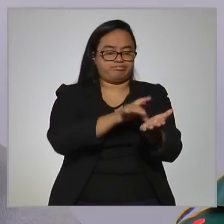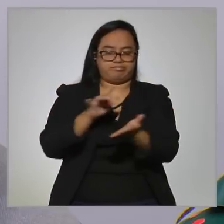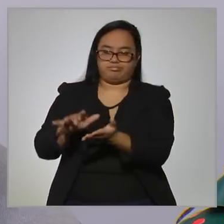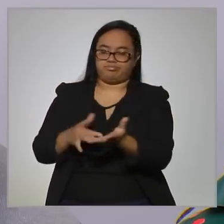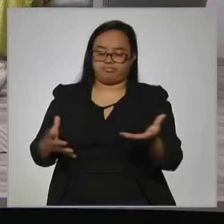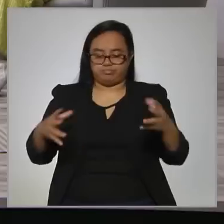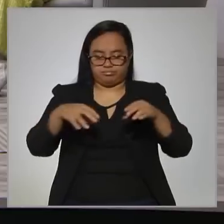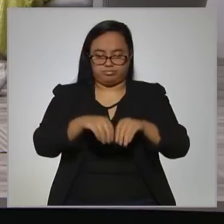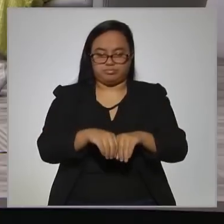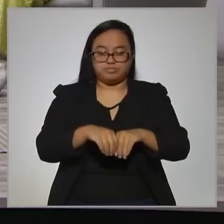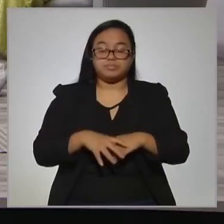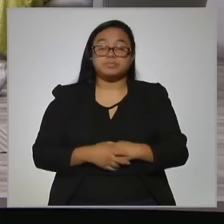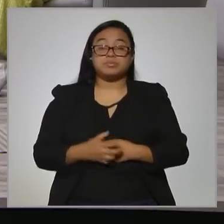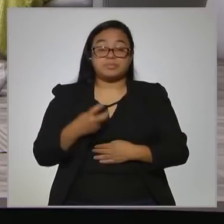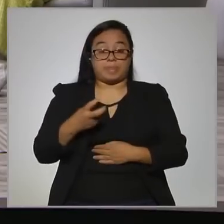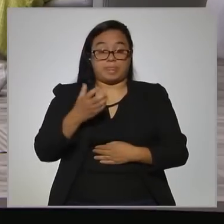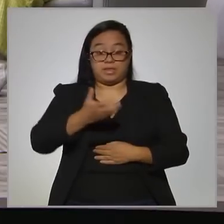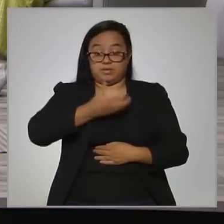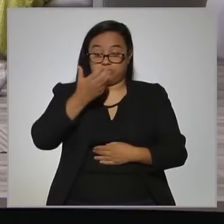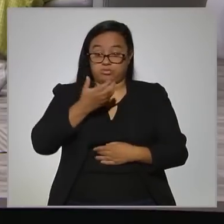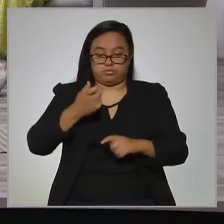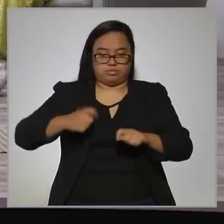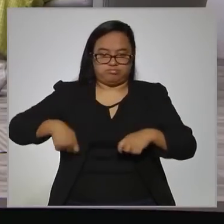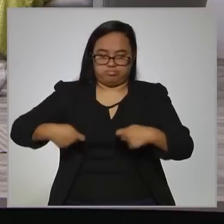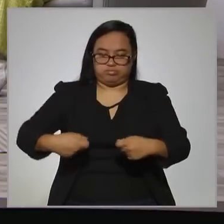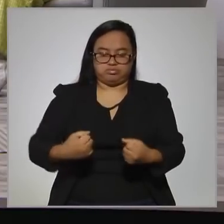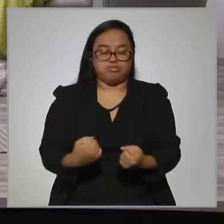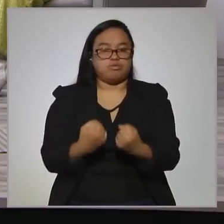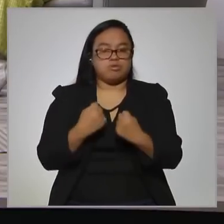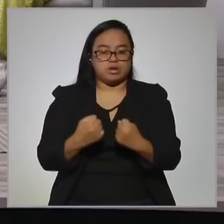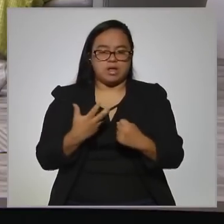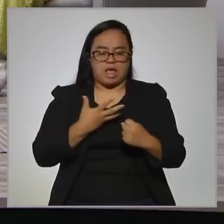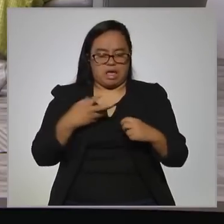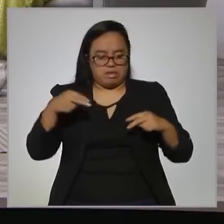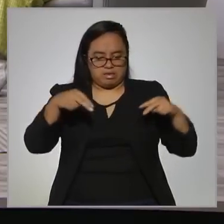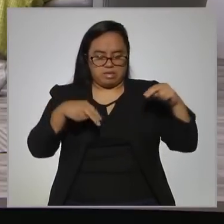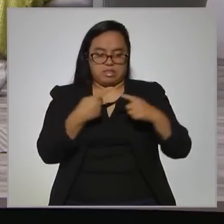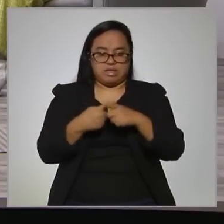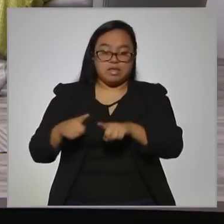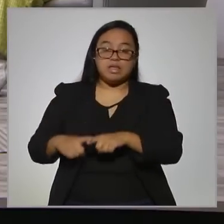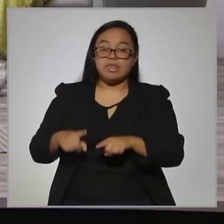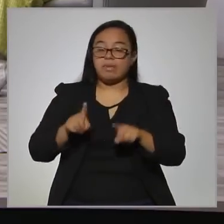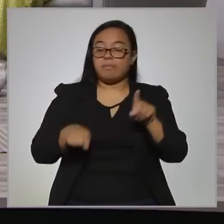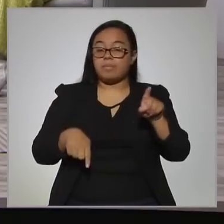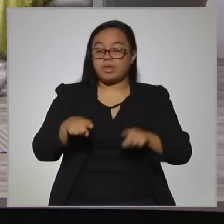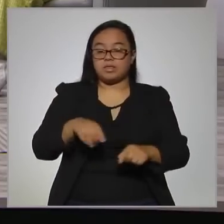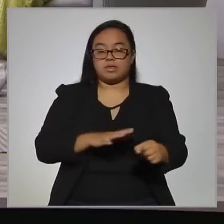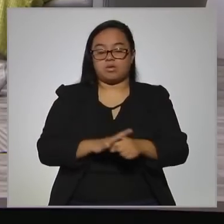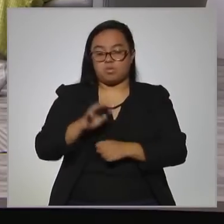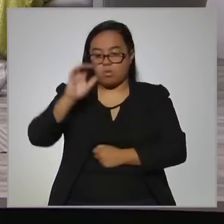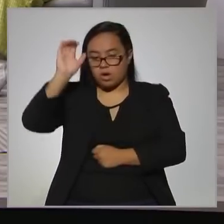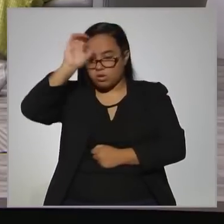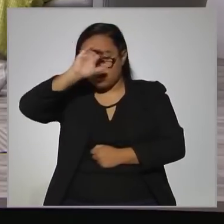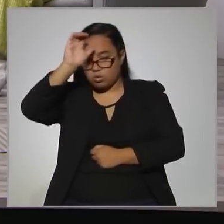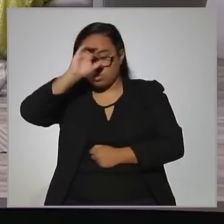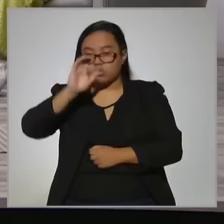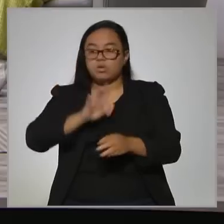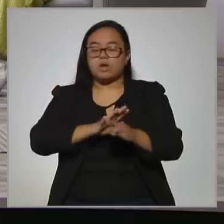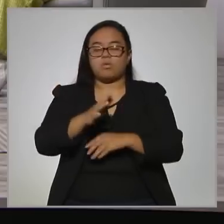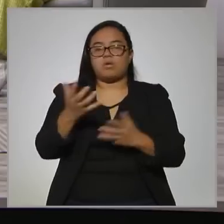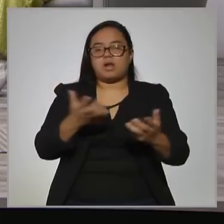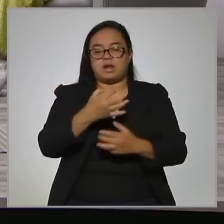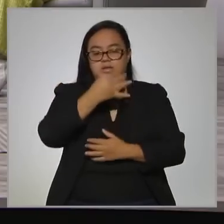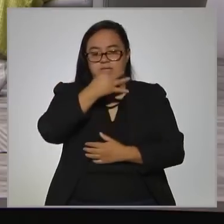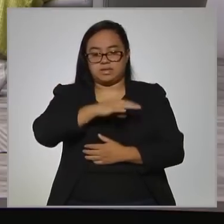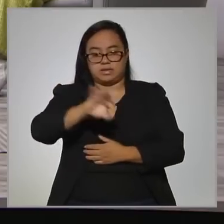una costumbre muy arraigada, con muchos ángulos, dependiendo de las culturas en las que se desarrolle la celebración. Así